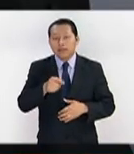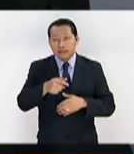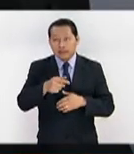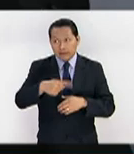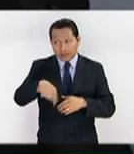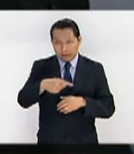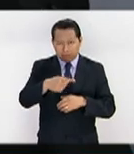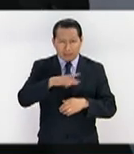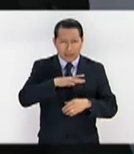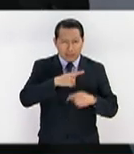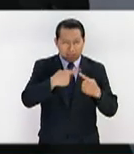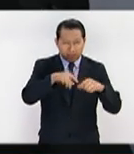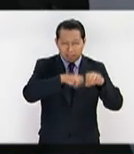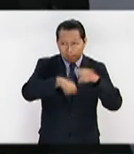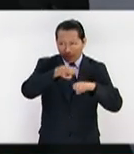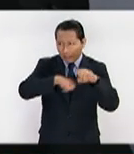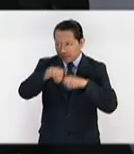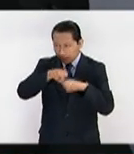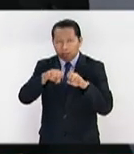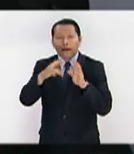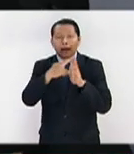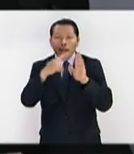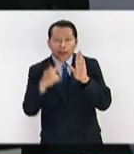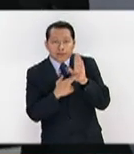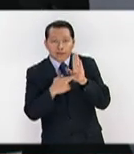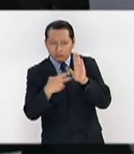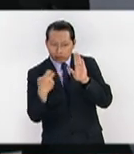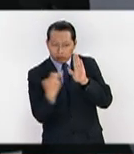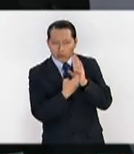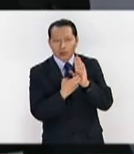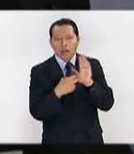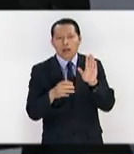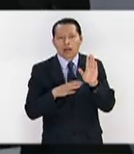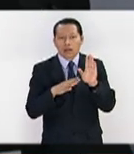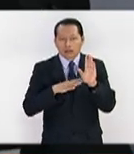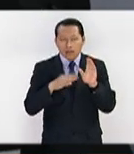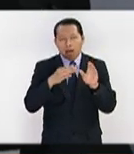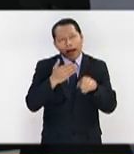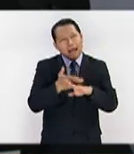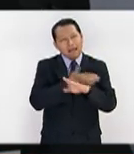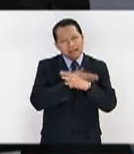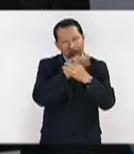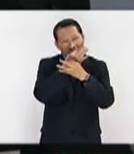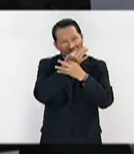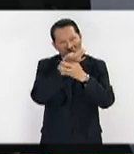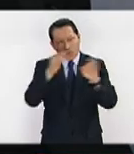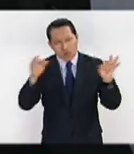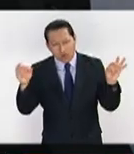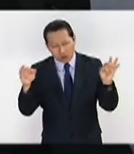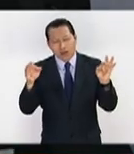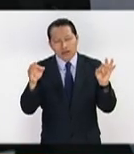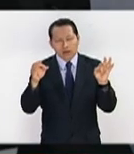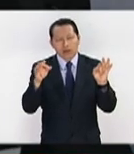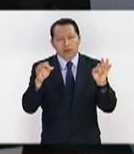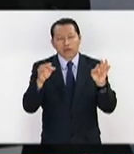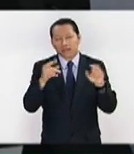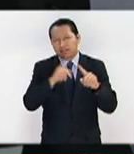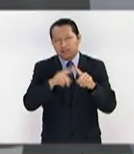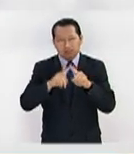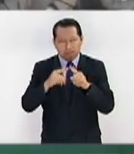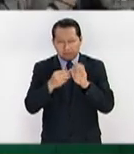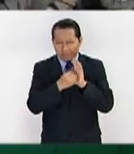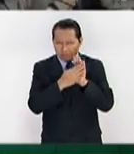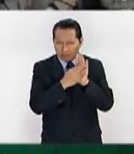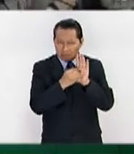con los requisitos establecidos y solicitados en la convocatoria Junta de Aclaraciones y sus